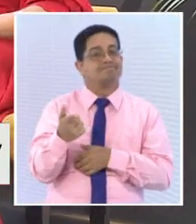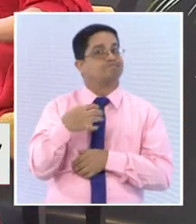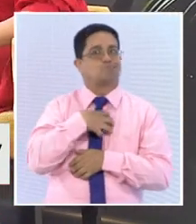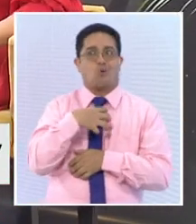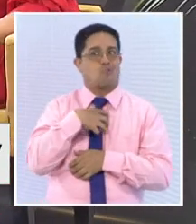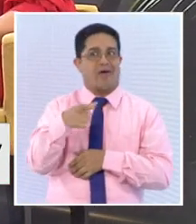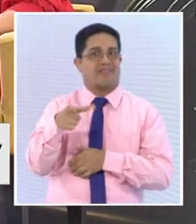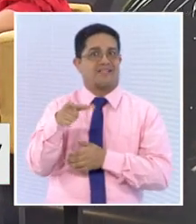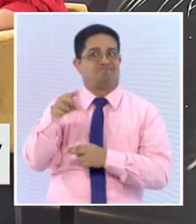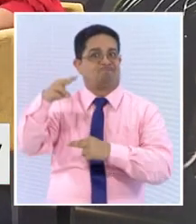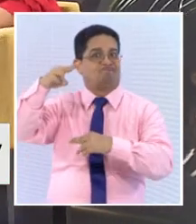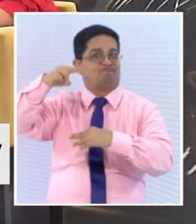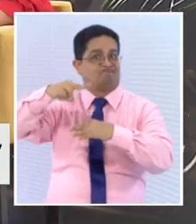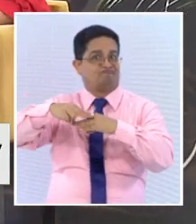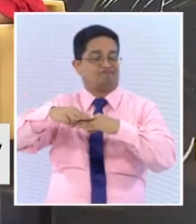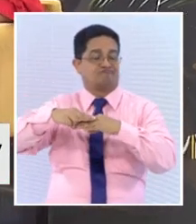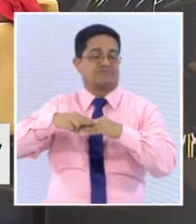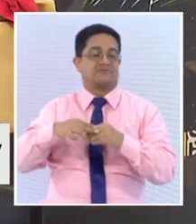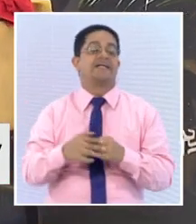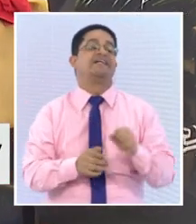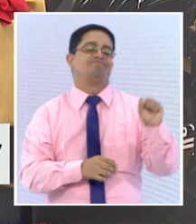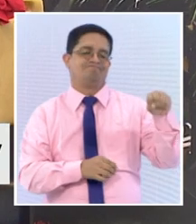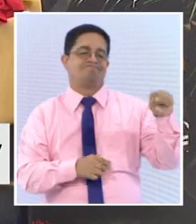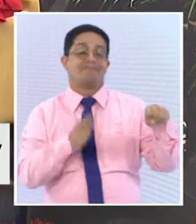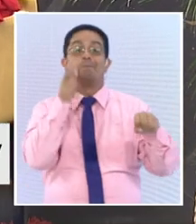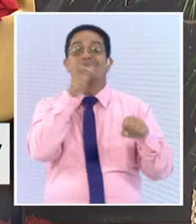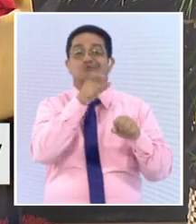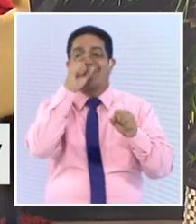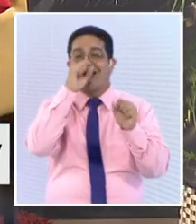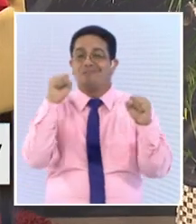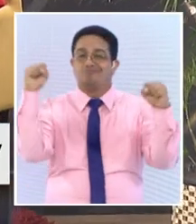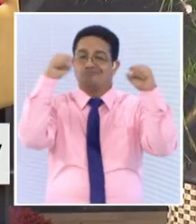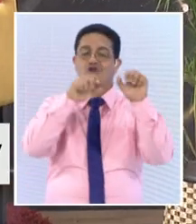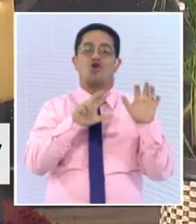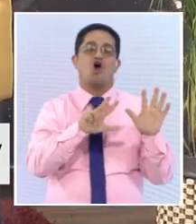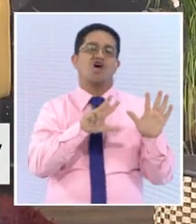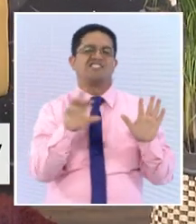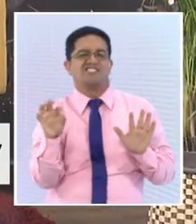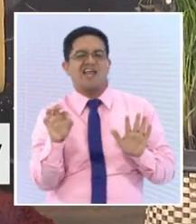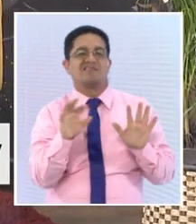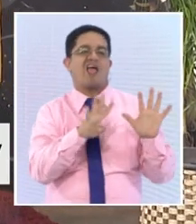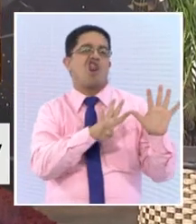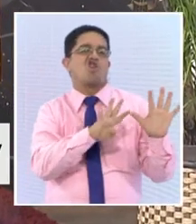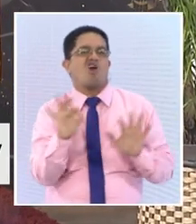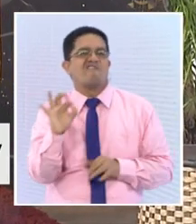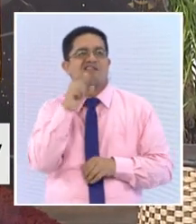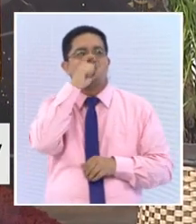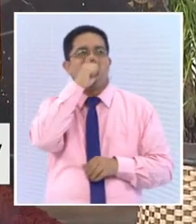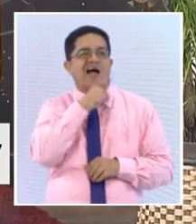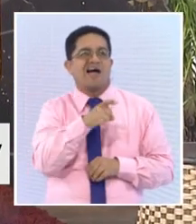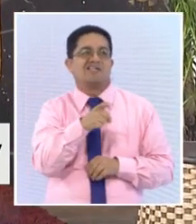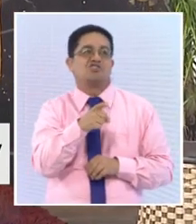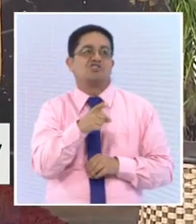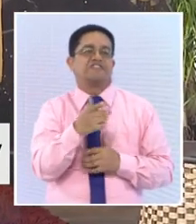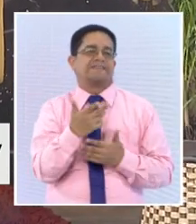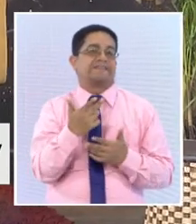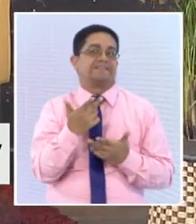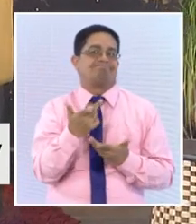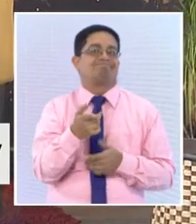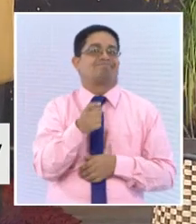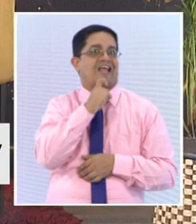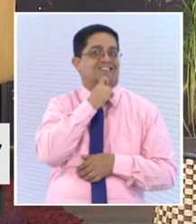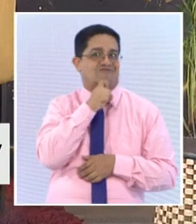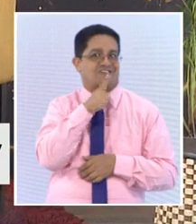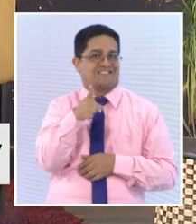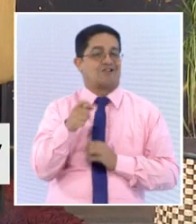tiempo. Así es. Siempre se ha dicho que las personas de la tercera edad, de 80, 90 años, representan un riesgo alto para una cirugía y